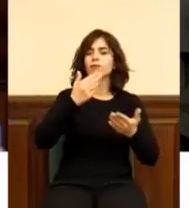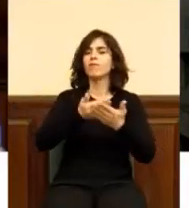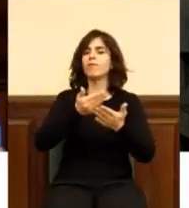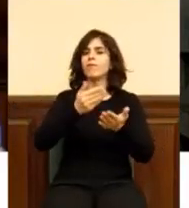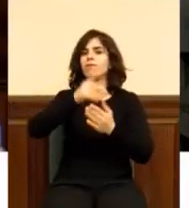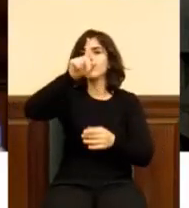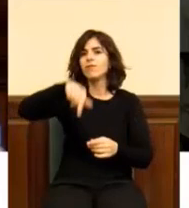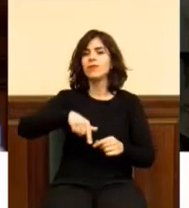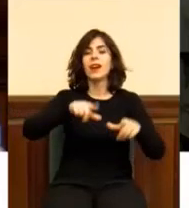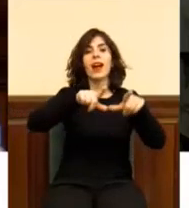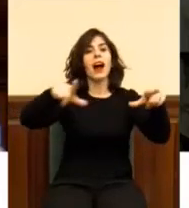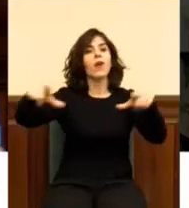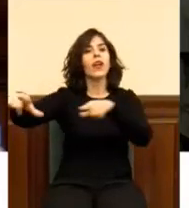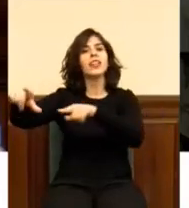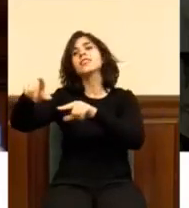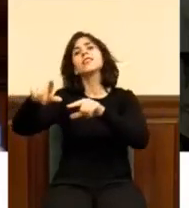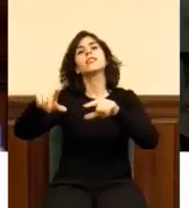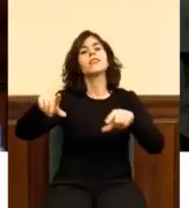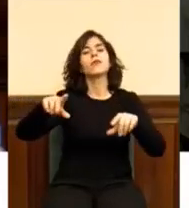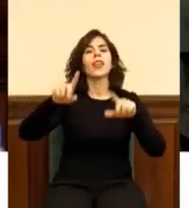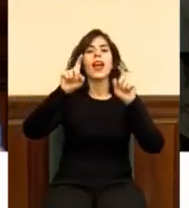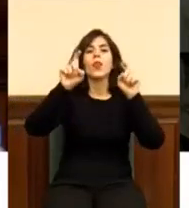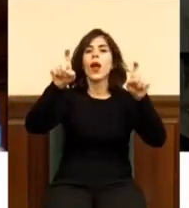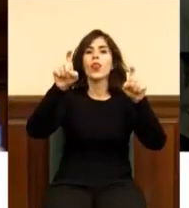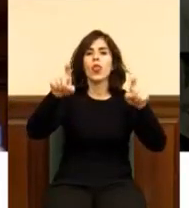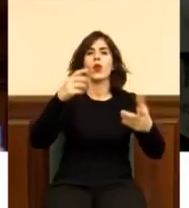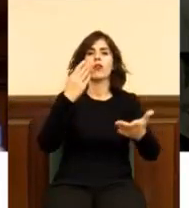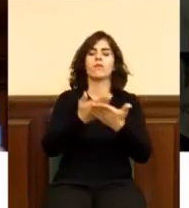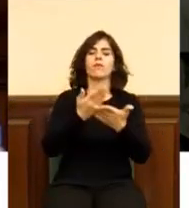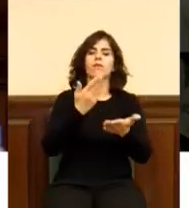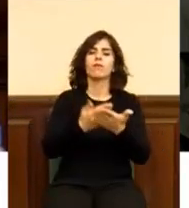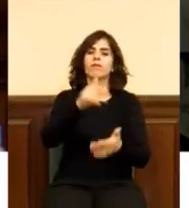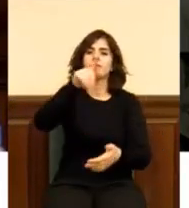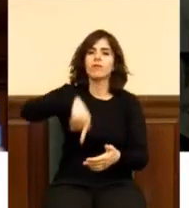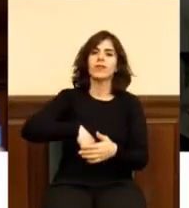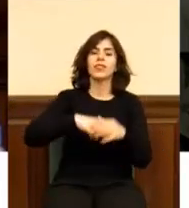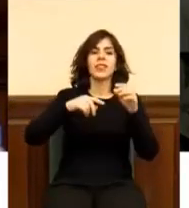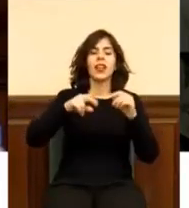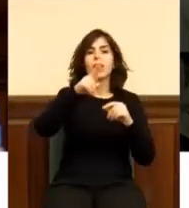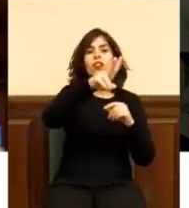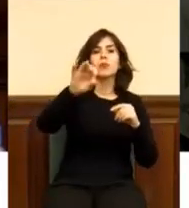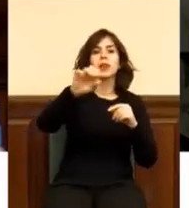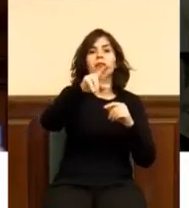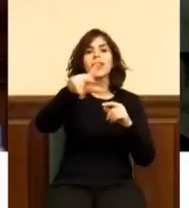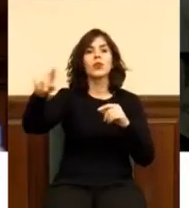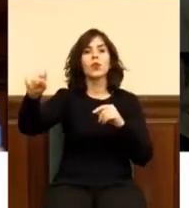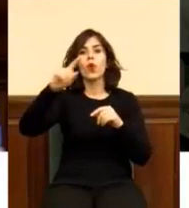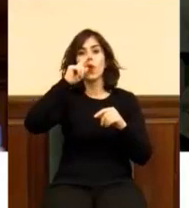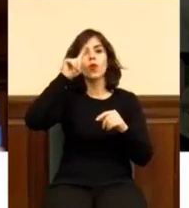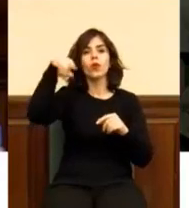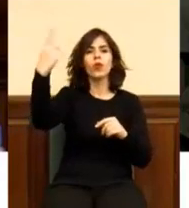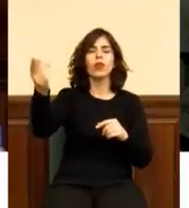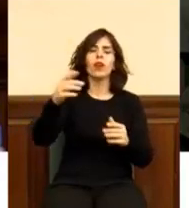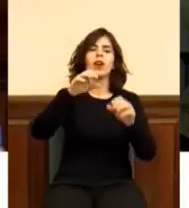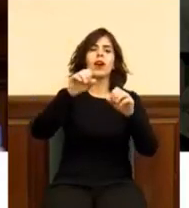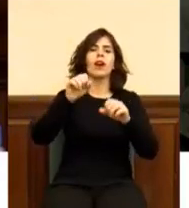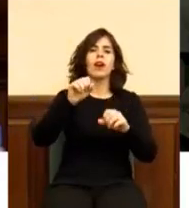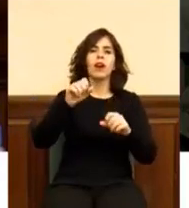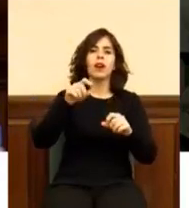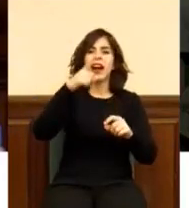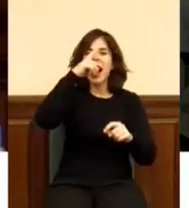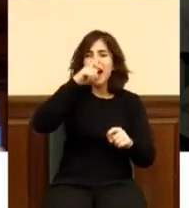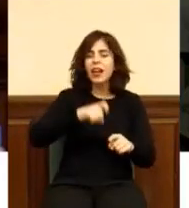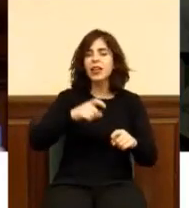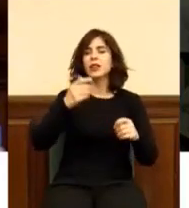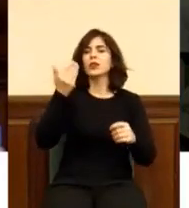aulas y el mundo educativo. Y, por tanto, este 2021, que es un año decisivo, en el que entramos en una década